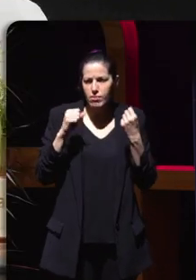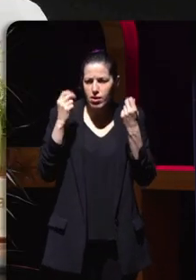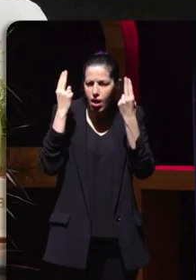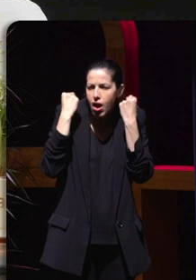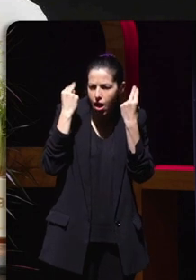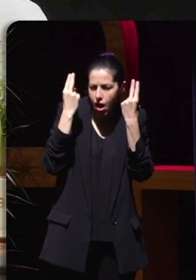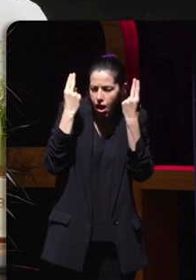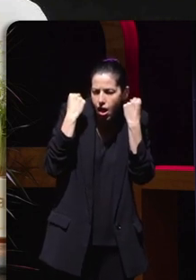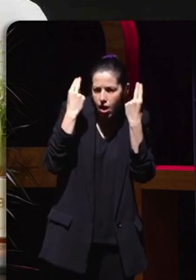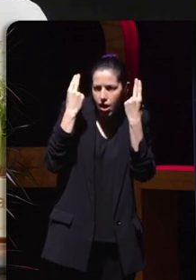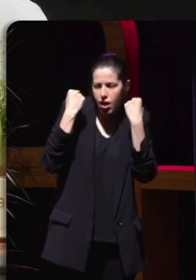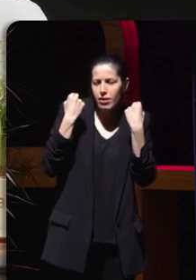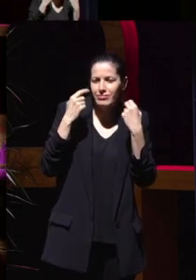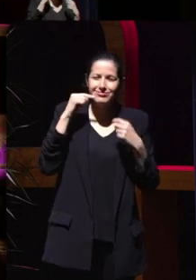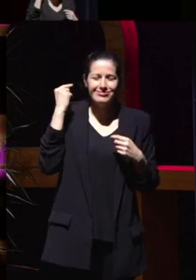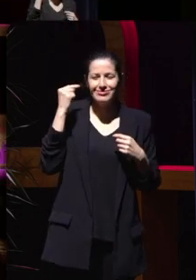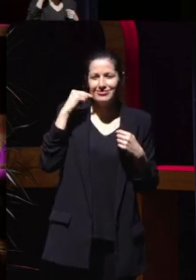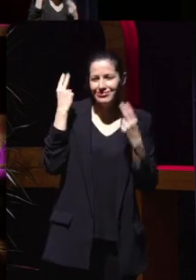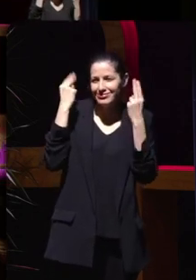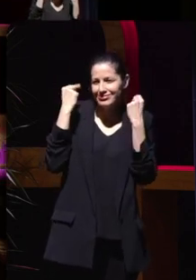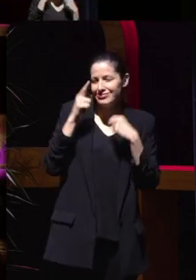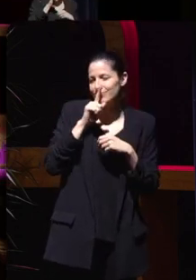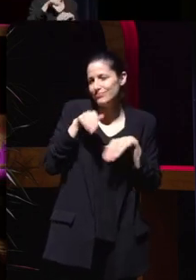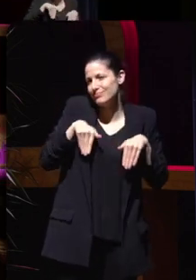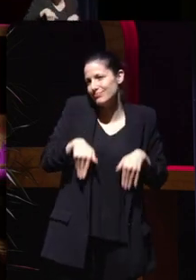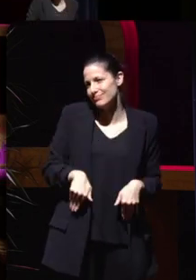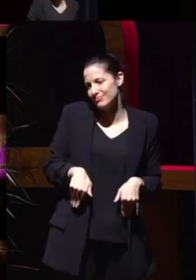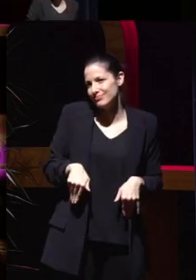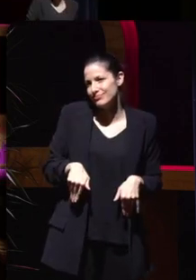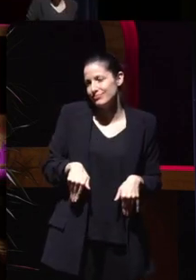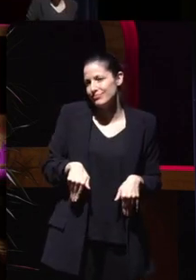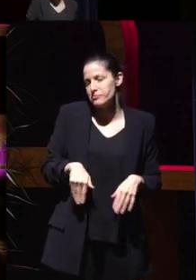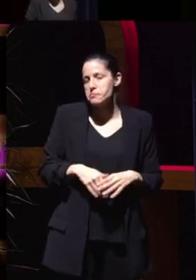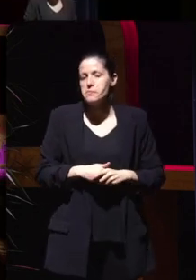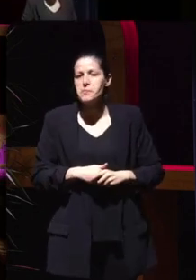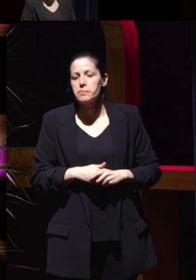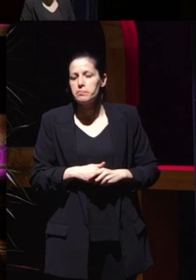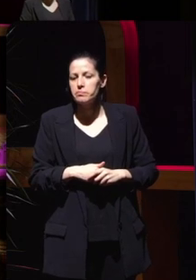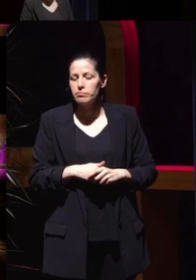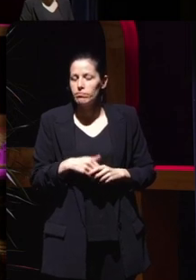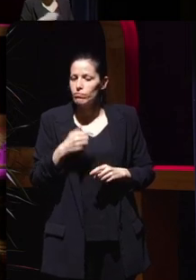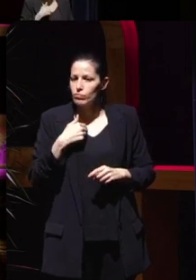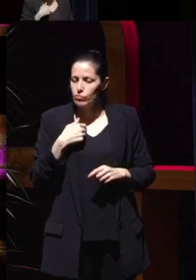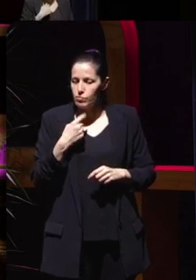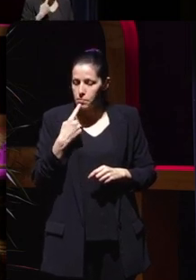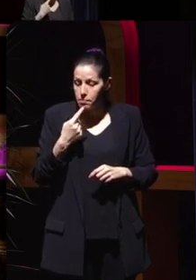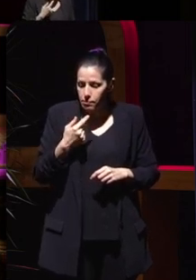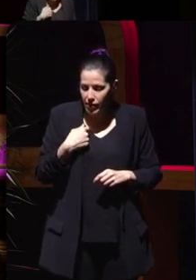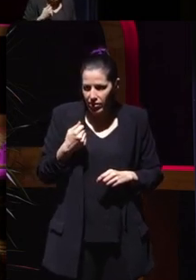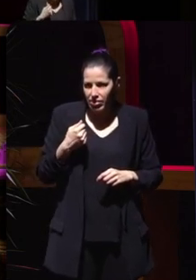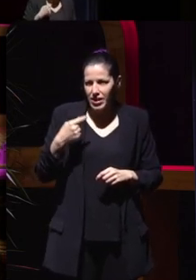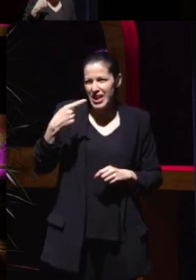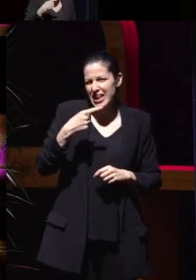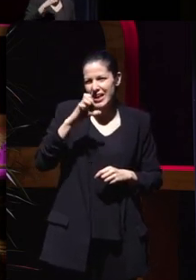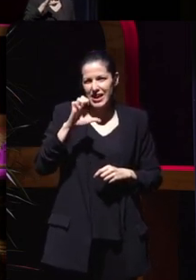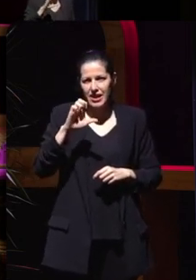de sonreír de no decir nada de estar calladitas de complacer no y es que me di cuenta o sea fue esa palabra la que